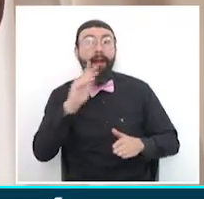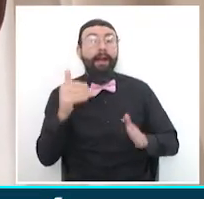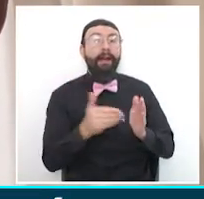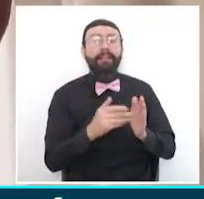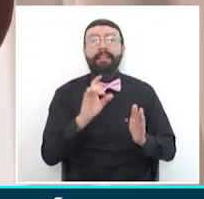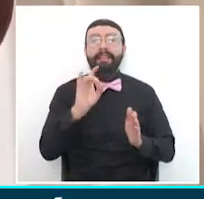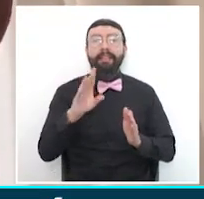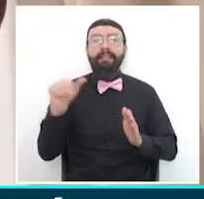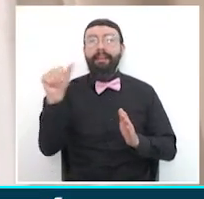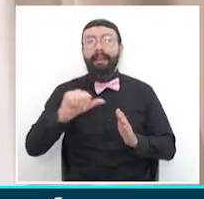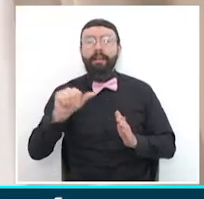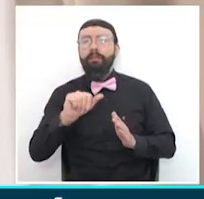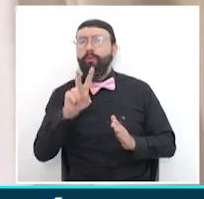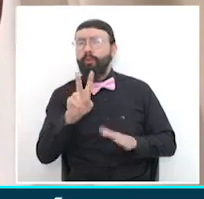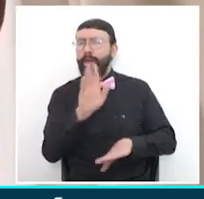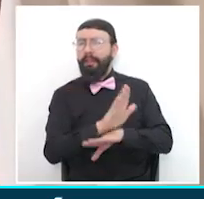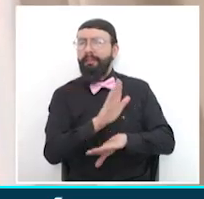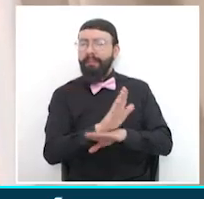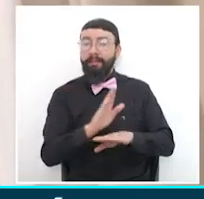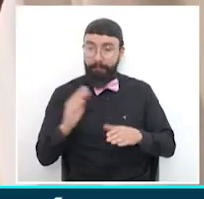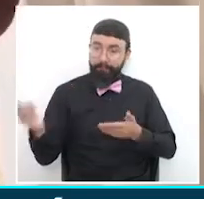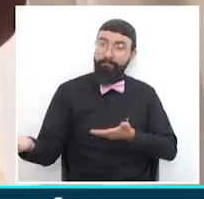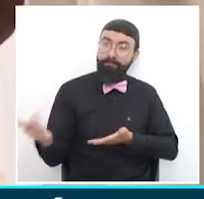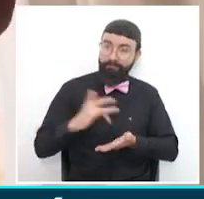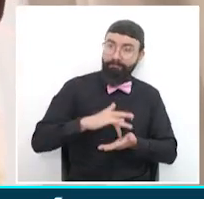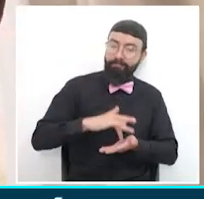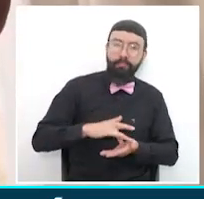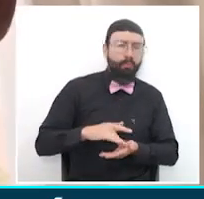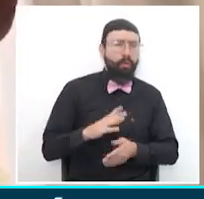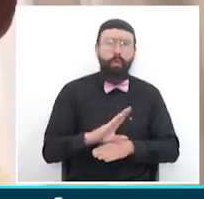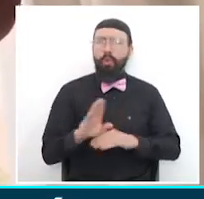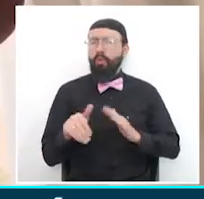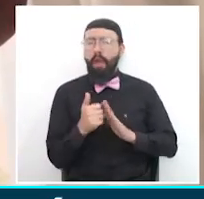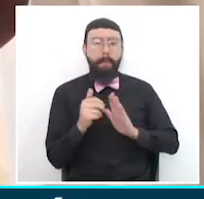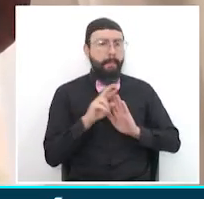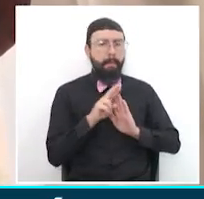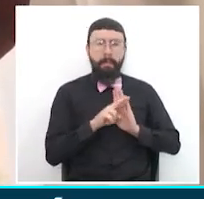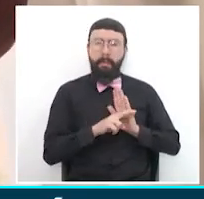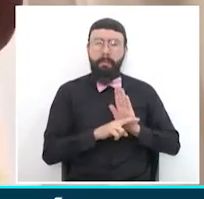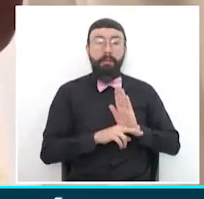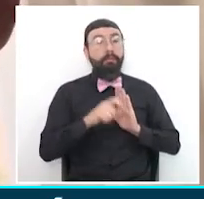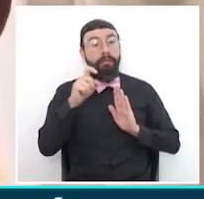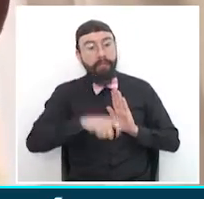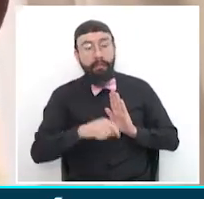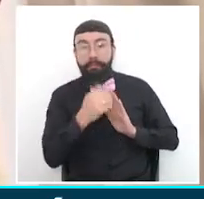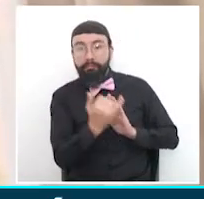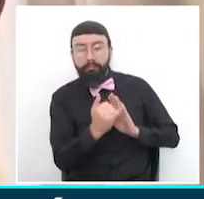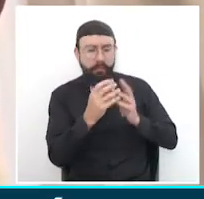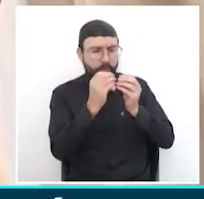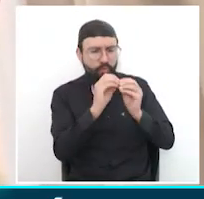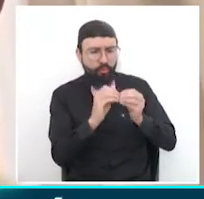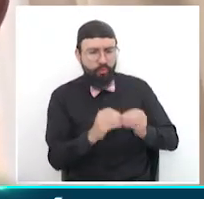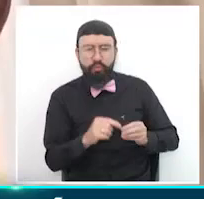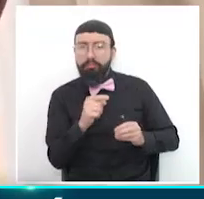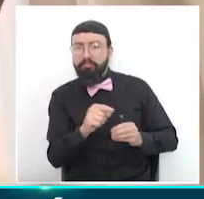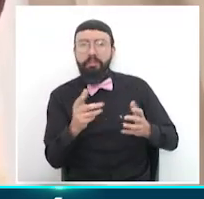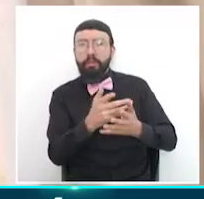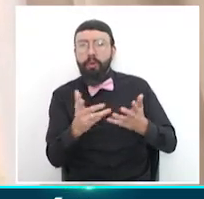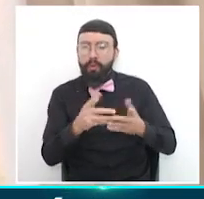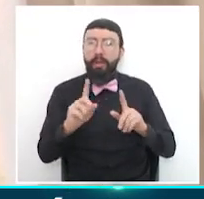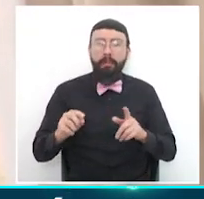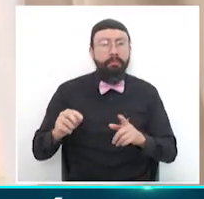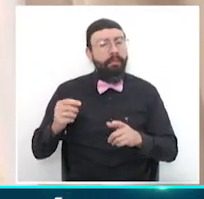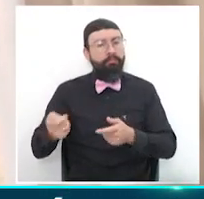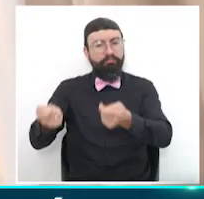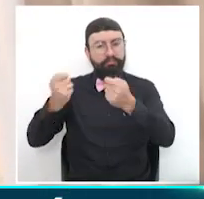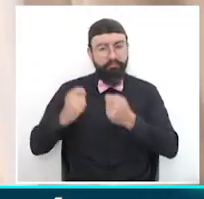15 de agosto a las 2 de la tarde y todas las condiciones a partir de las cuales deben ser realizadas las obras y las condiciones de envío de